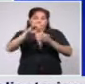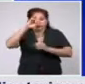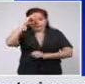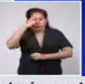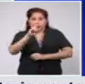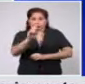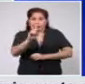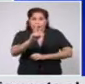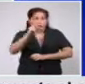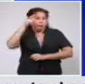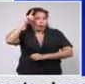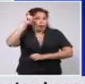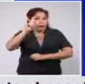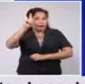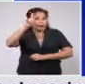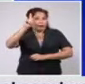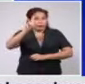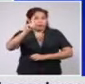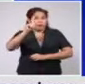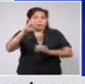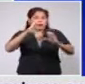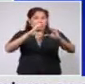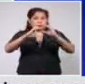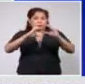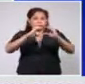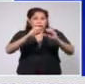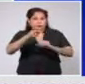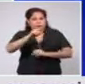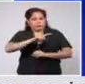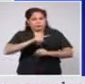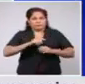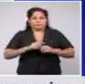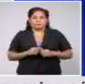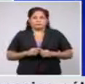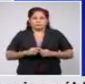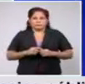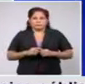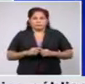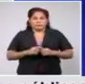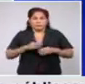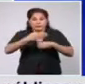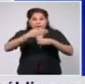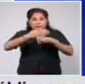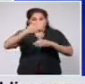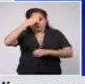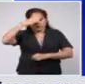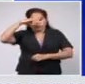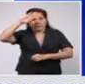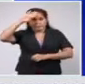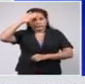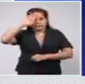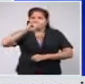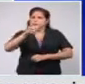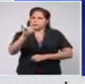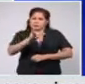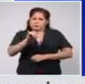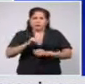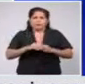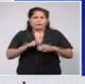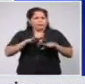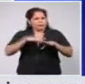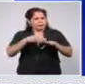Arriba 3 y Cauto Cristo un caso ayer. Santiago, que después de un control